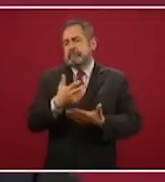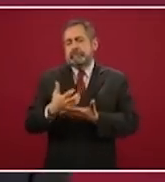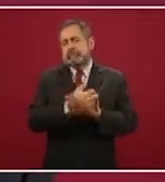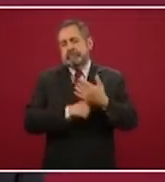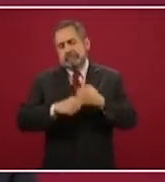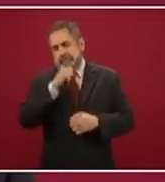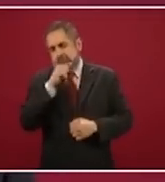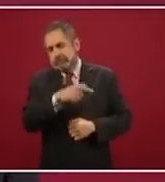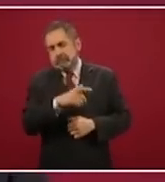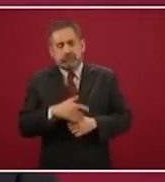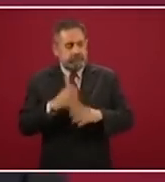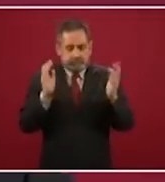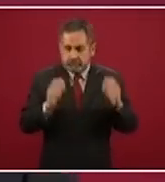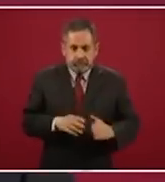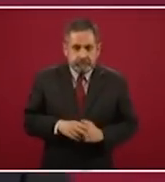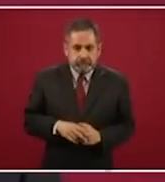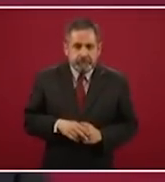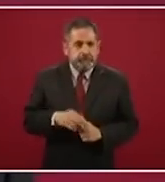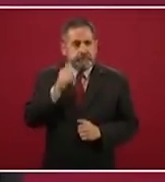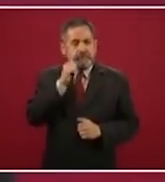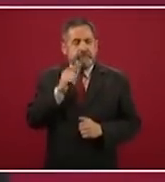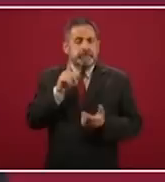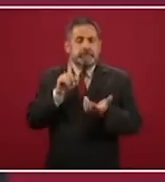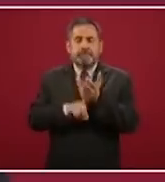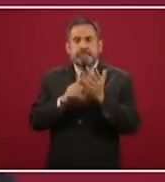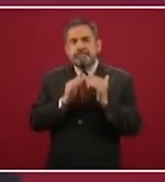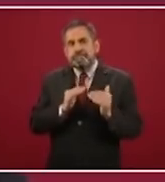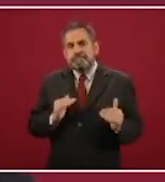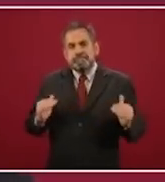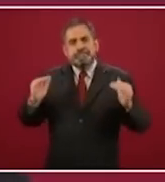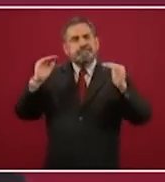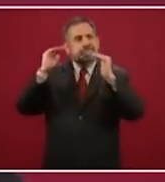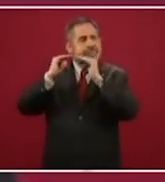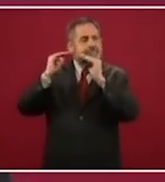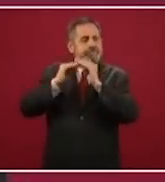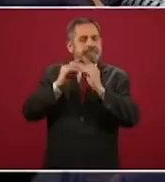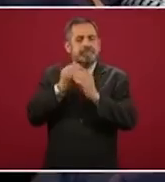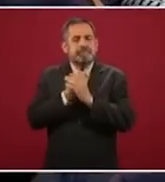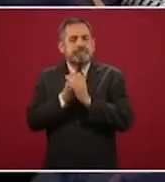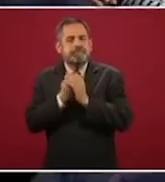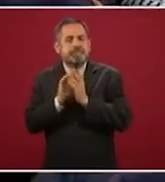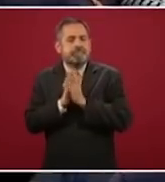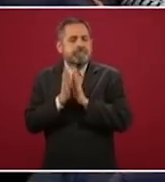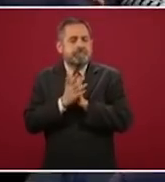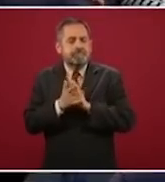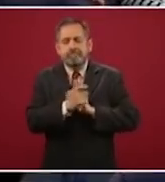Además, todo se resolvía arriba.